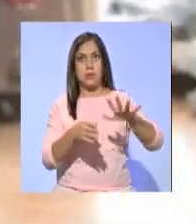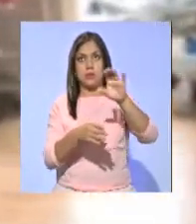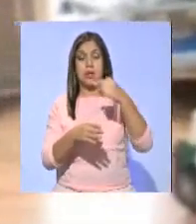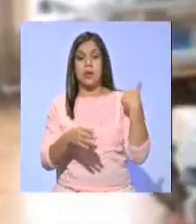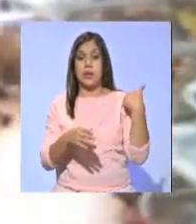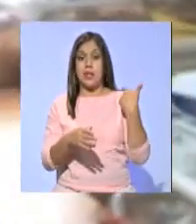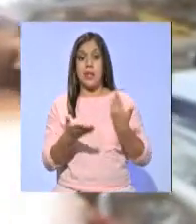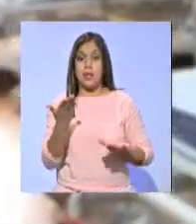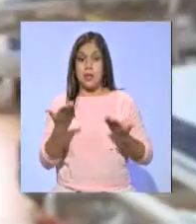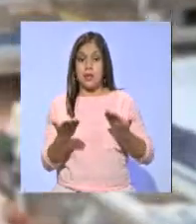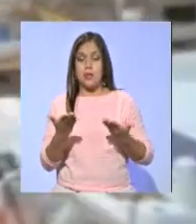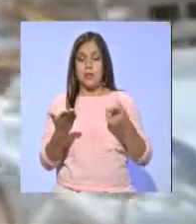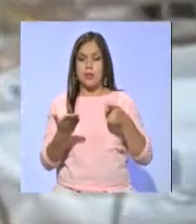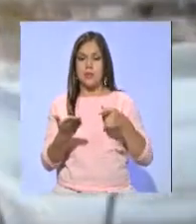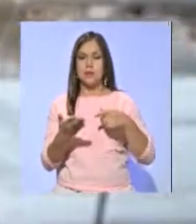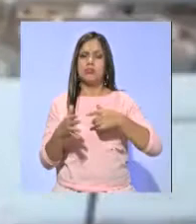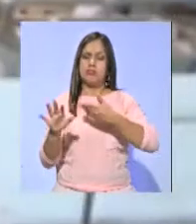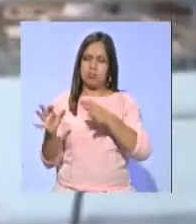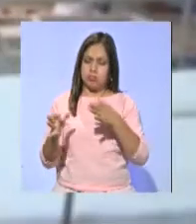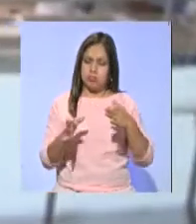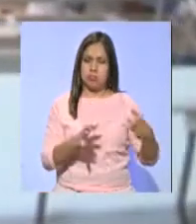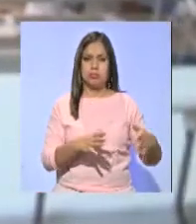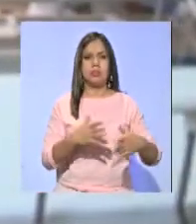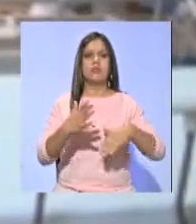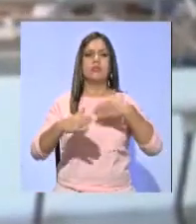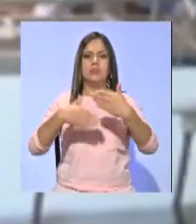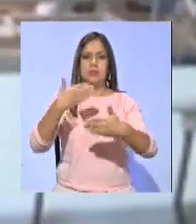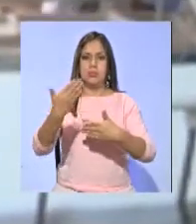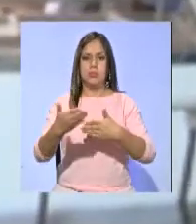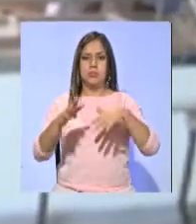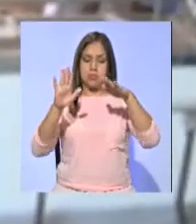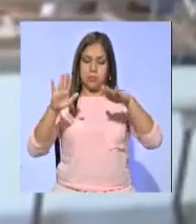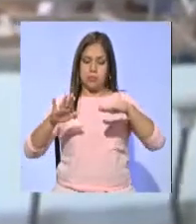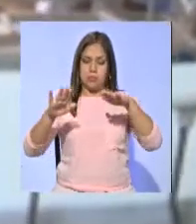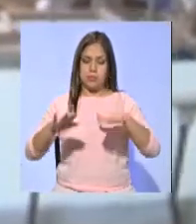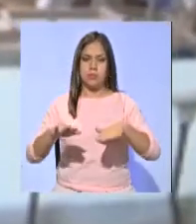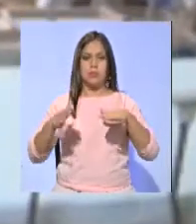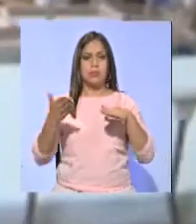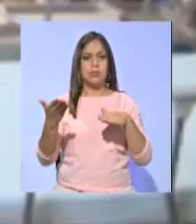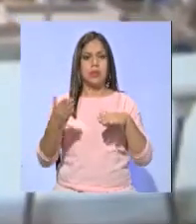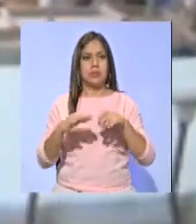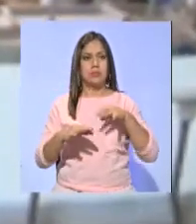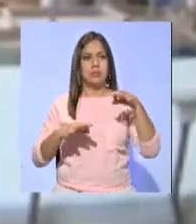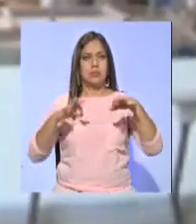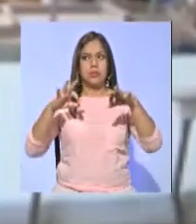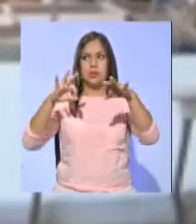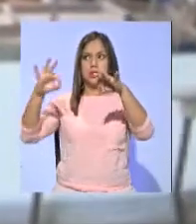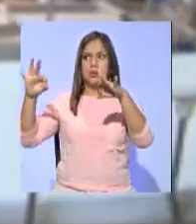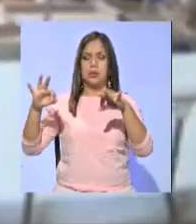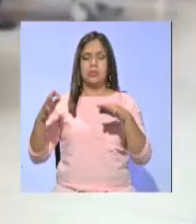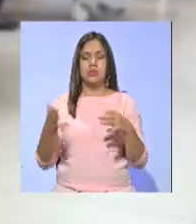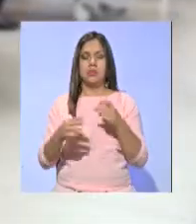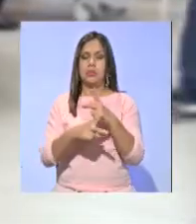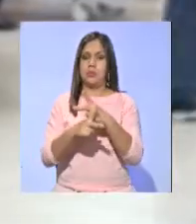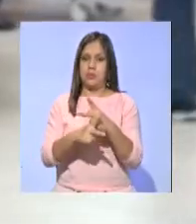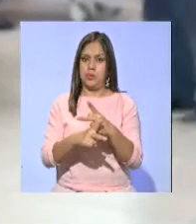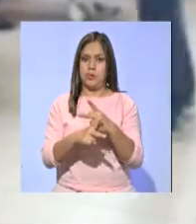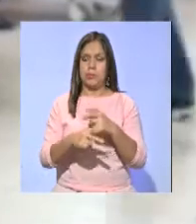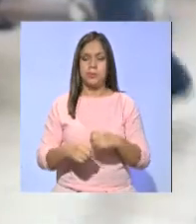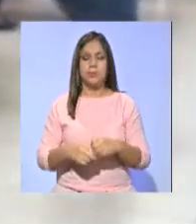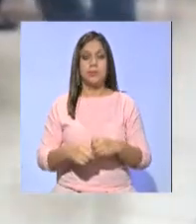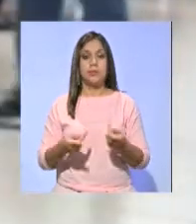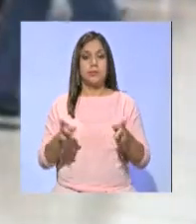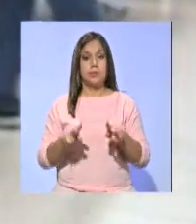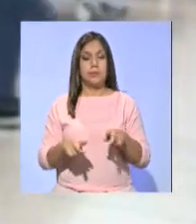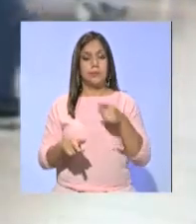VIH-SIDA reciban un diagnóstico, tratamiento y posteriormente se disminuya y revierta la carga viral para evitar la transmisión de la enfermedad. En